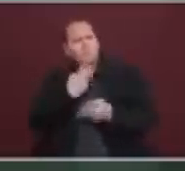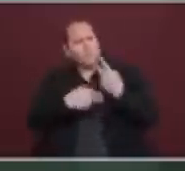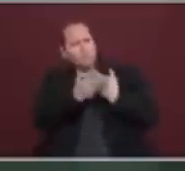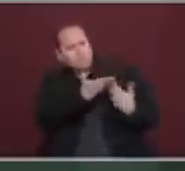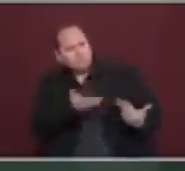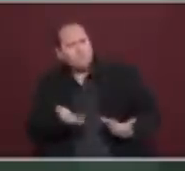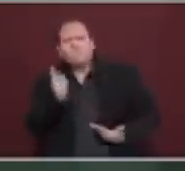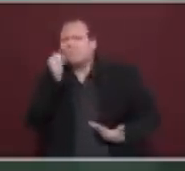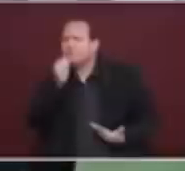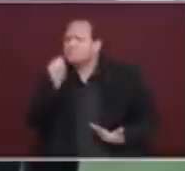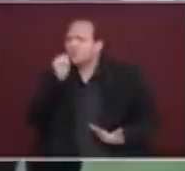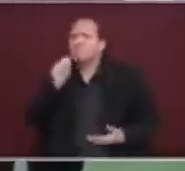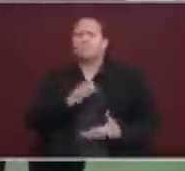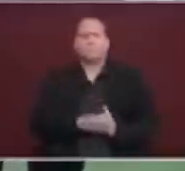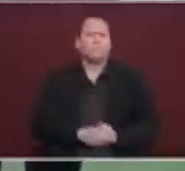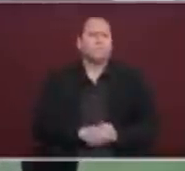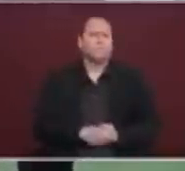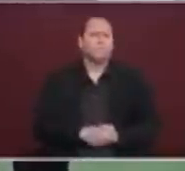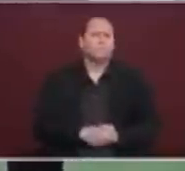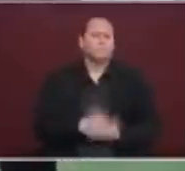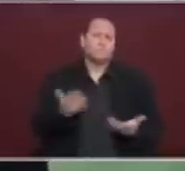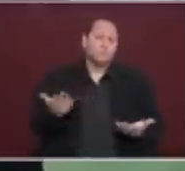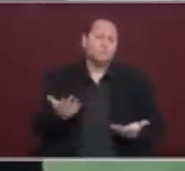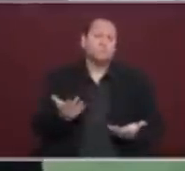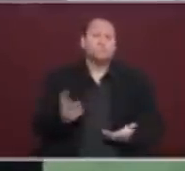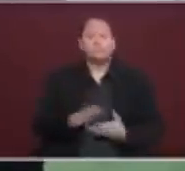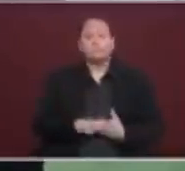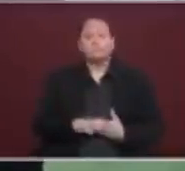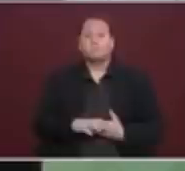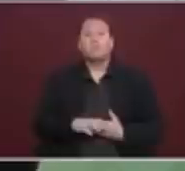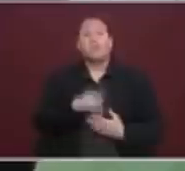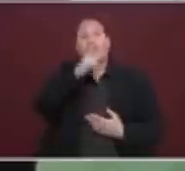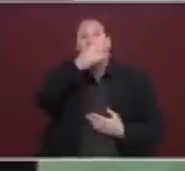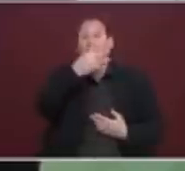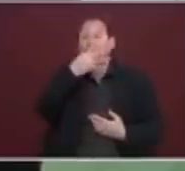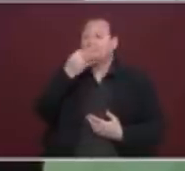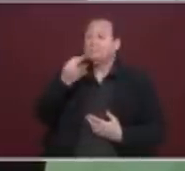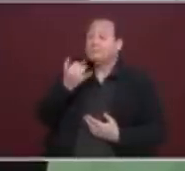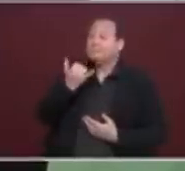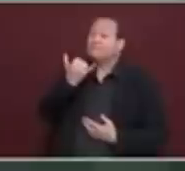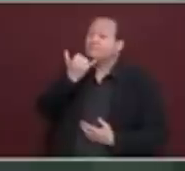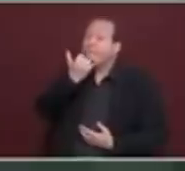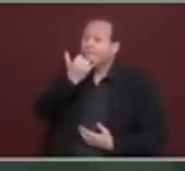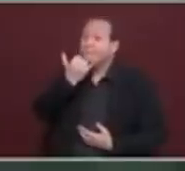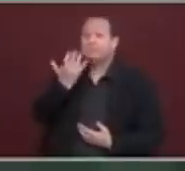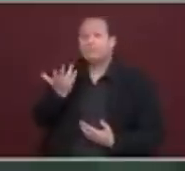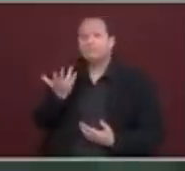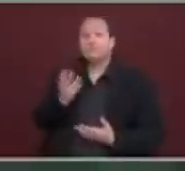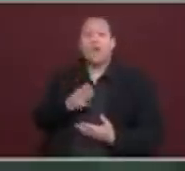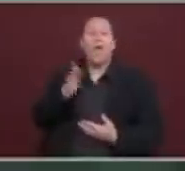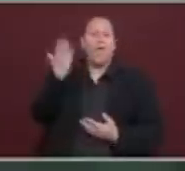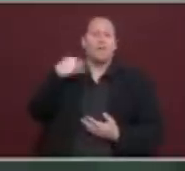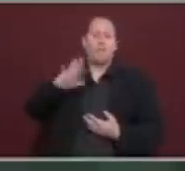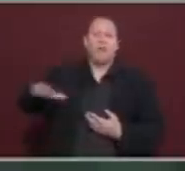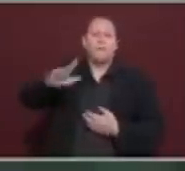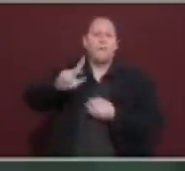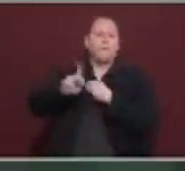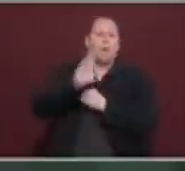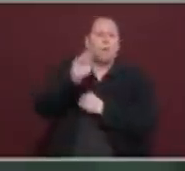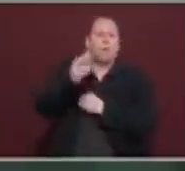ya él perdió pero pidió perdón en bolivia lo que le